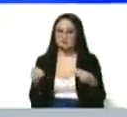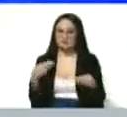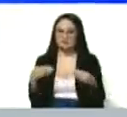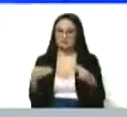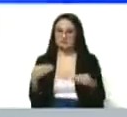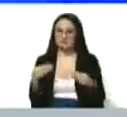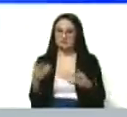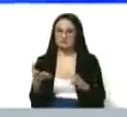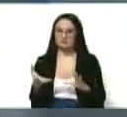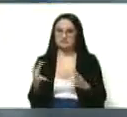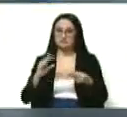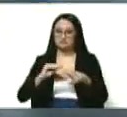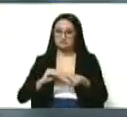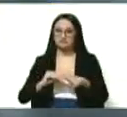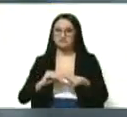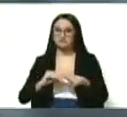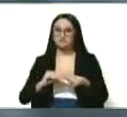y